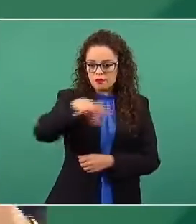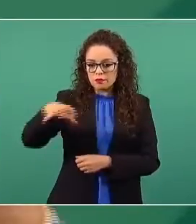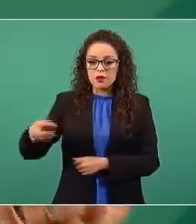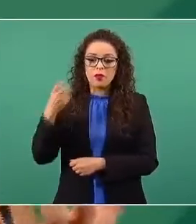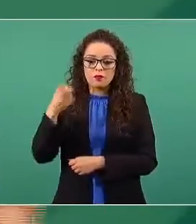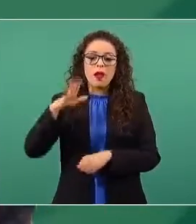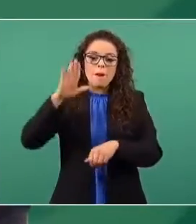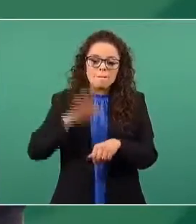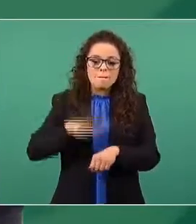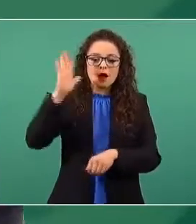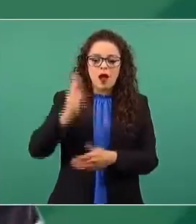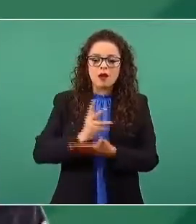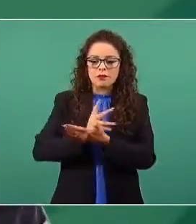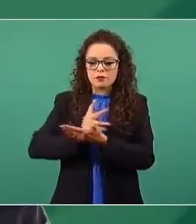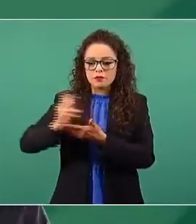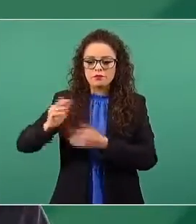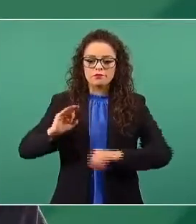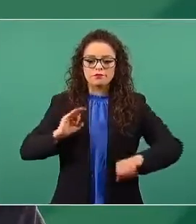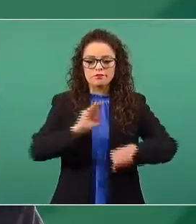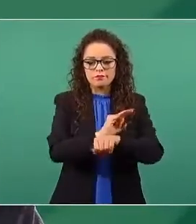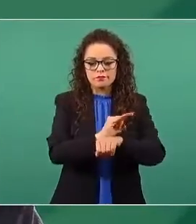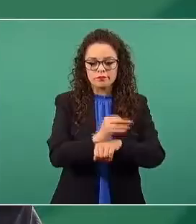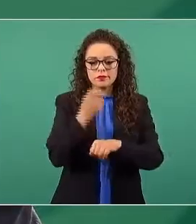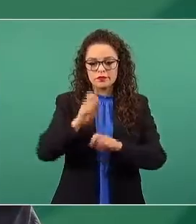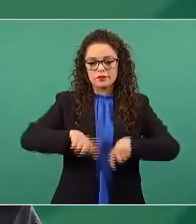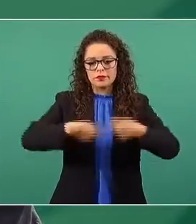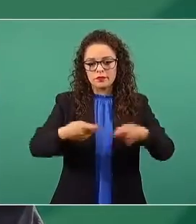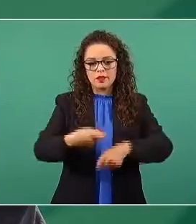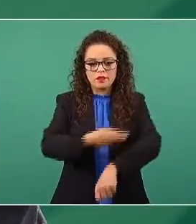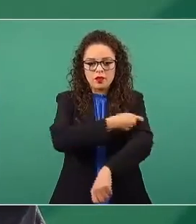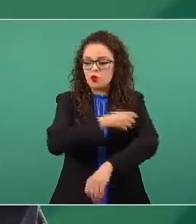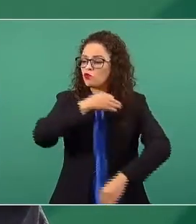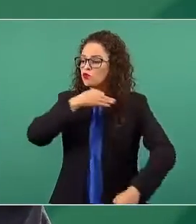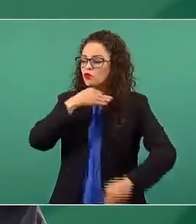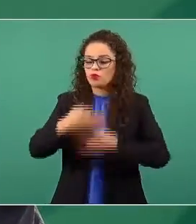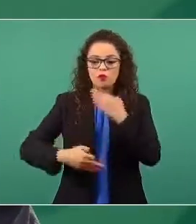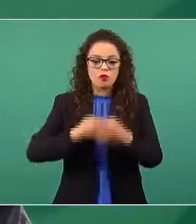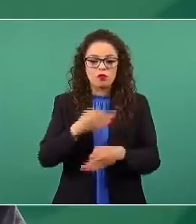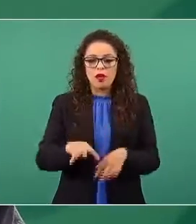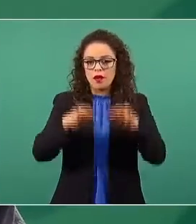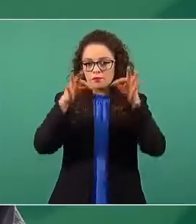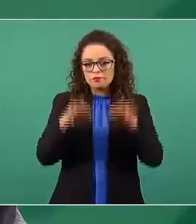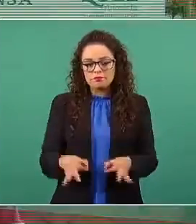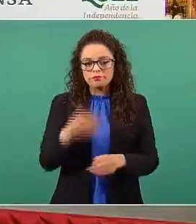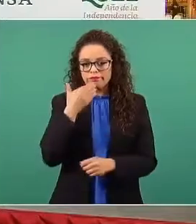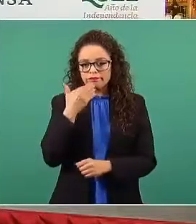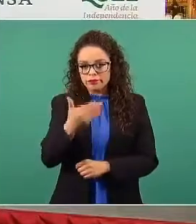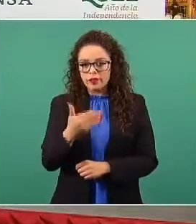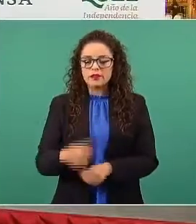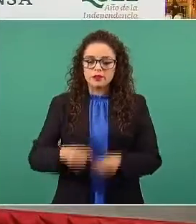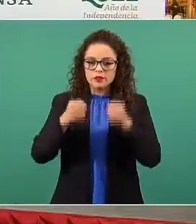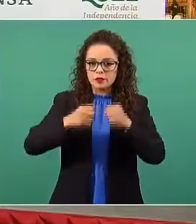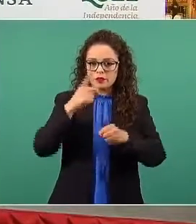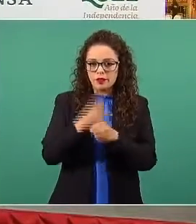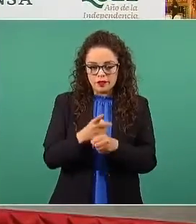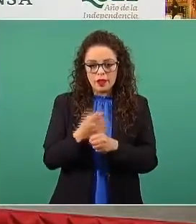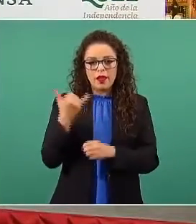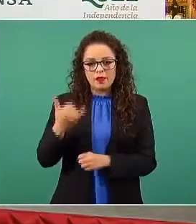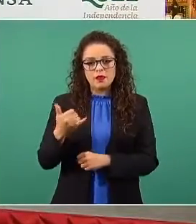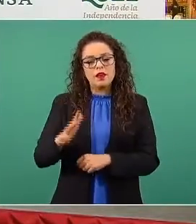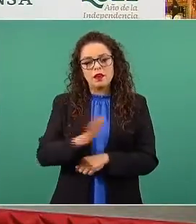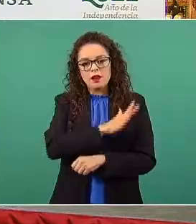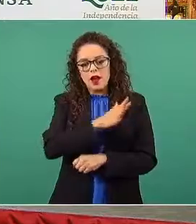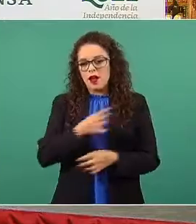mayor cobertura de la protección que brindan estas vacunas, todas ellas de calidad, seguras y eficaces, a las personas